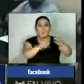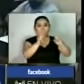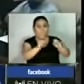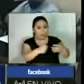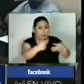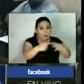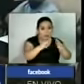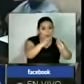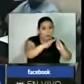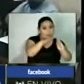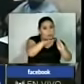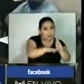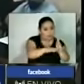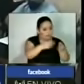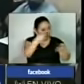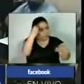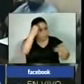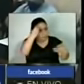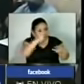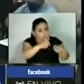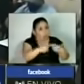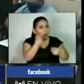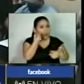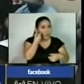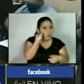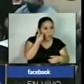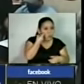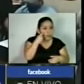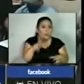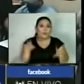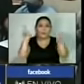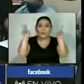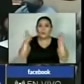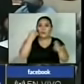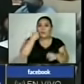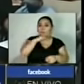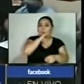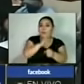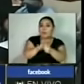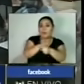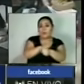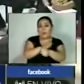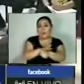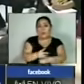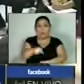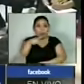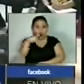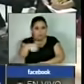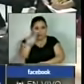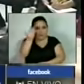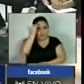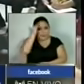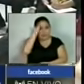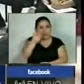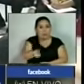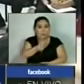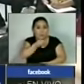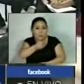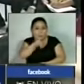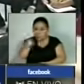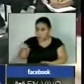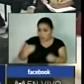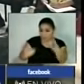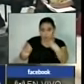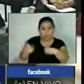Aislamiento, Cuarentena, Observación y Vigilancia por COVID-19. La información que manejamos y también lo que han dicho